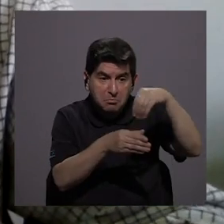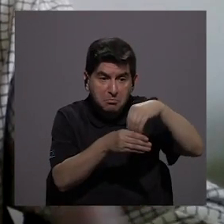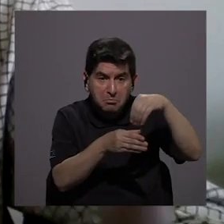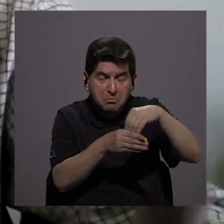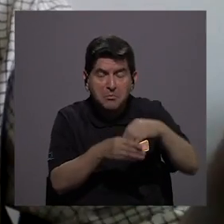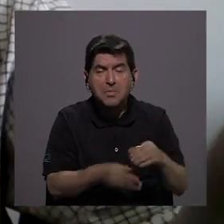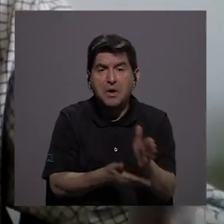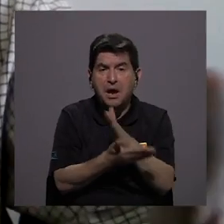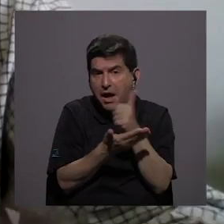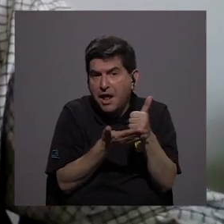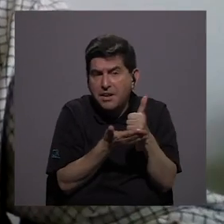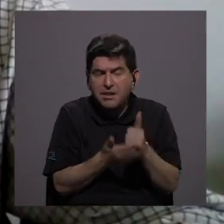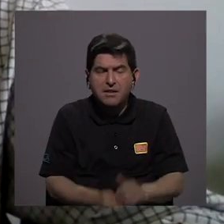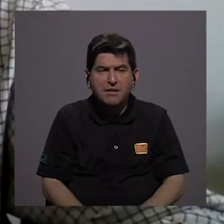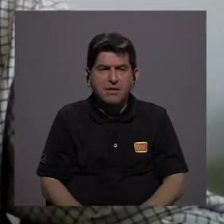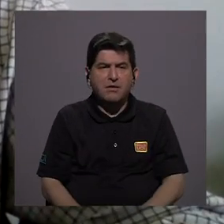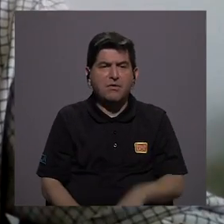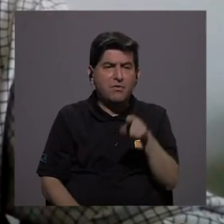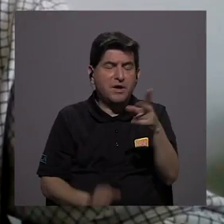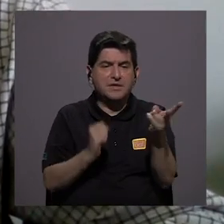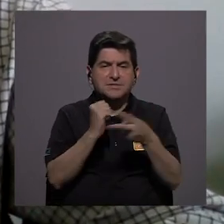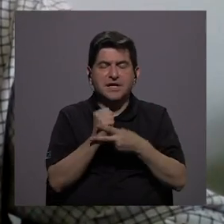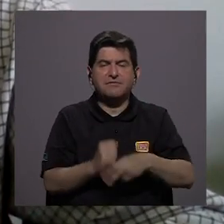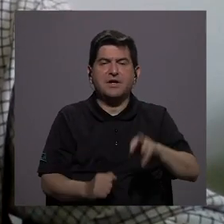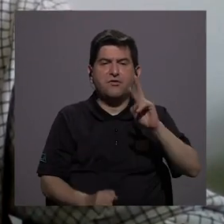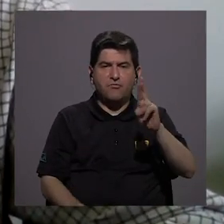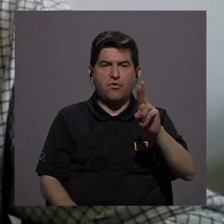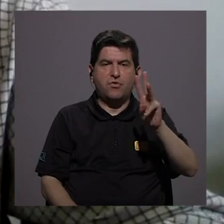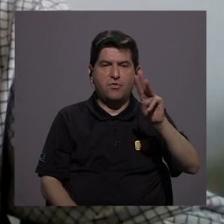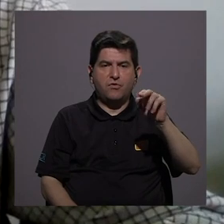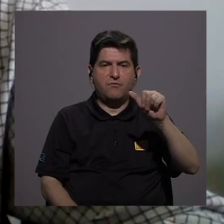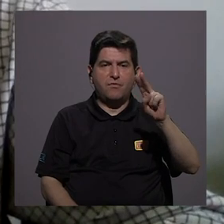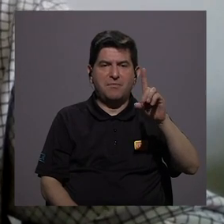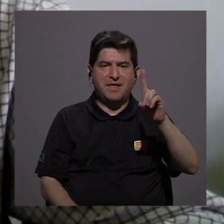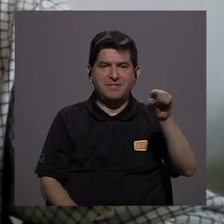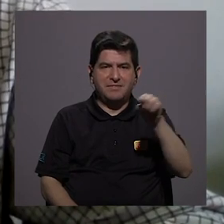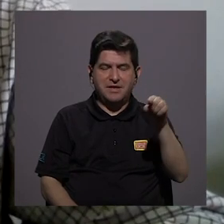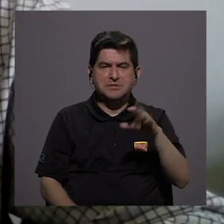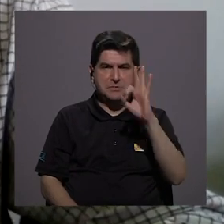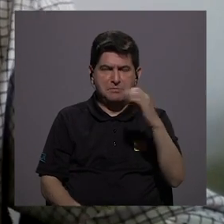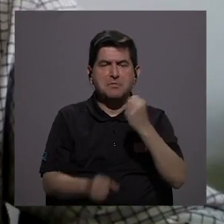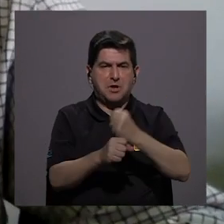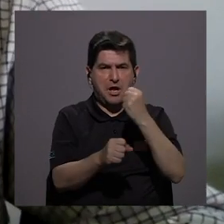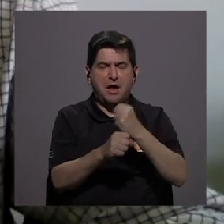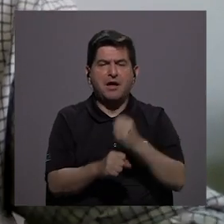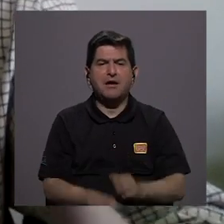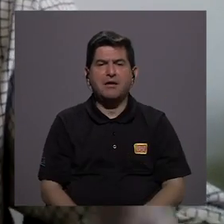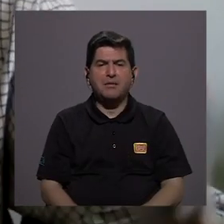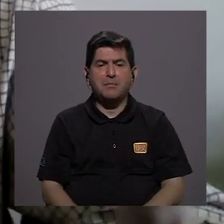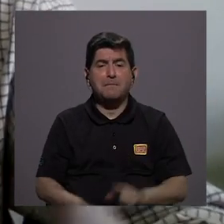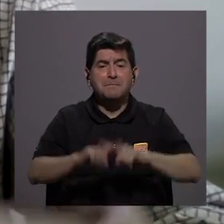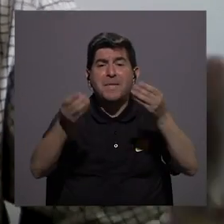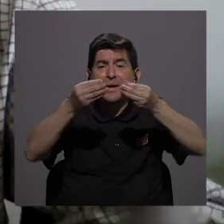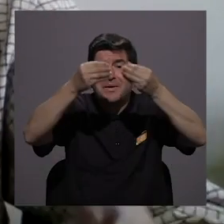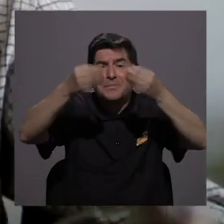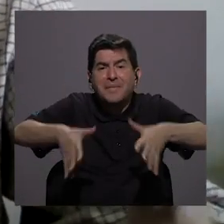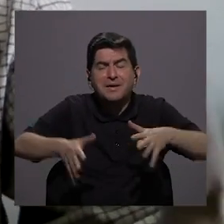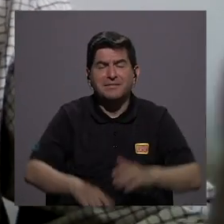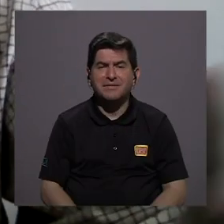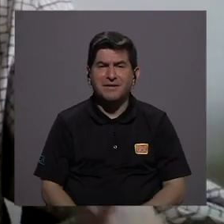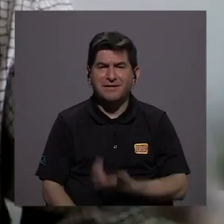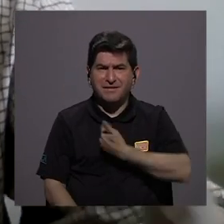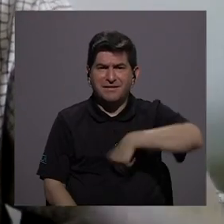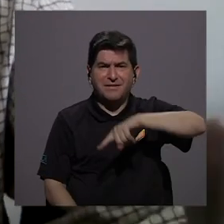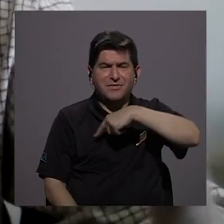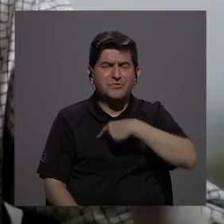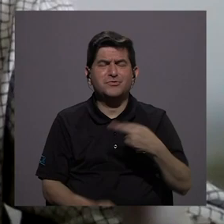recursos, salvo esta oportunidad que don Rodolfo Méndez Sí, es cierto. realmente está haciendo las cosas muy bien, ¿no? Y se nos pierden. No somos